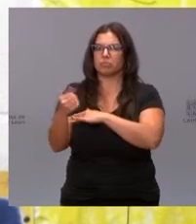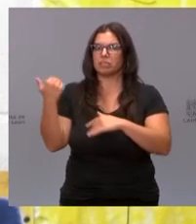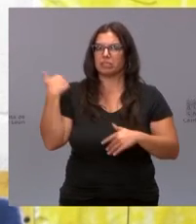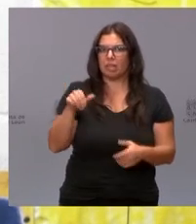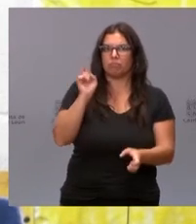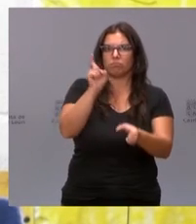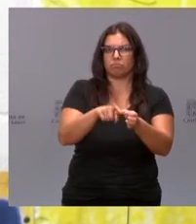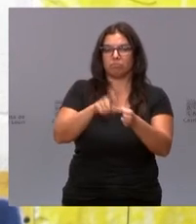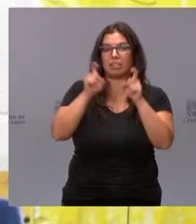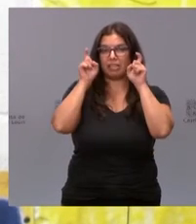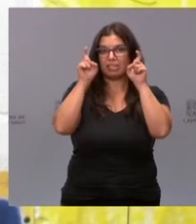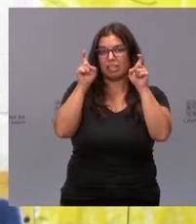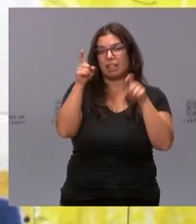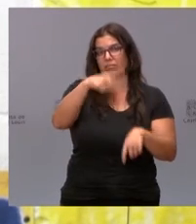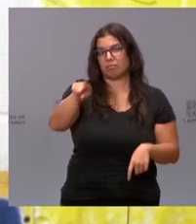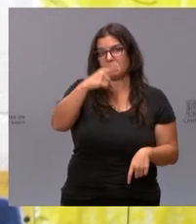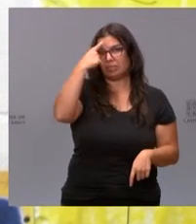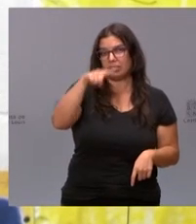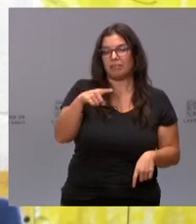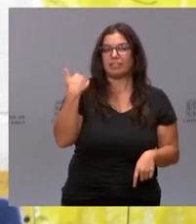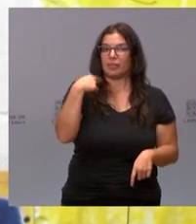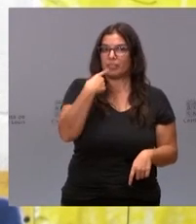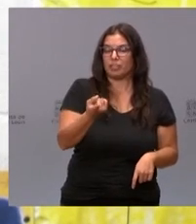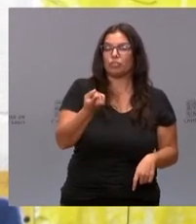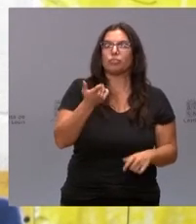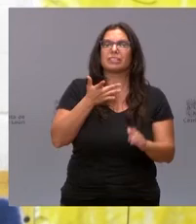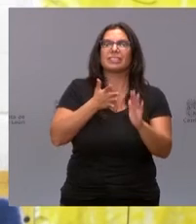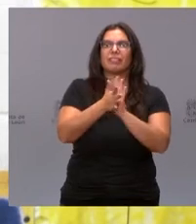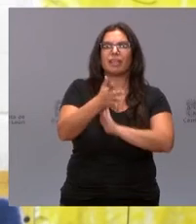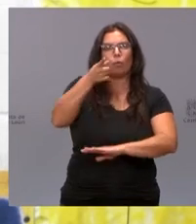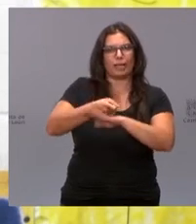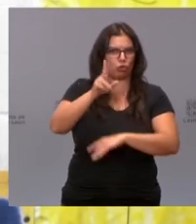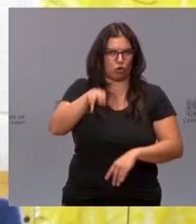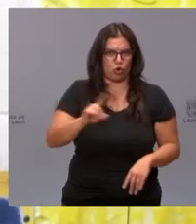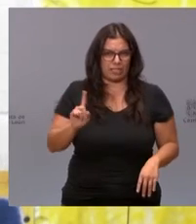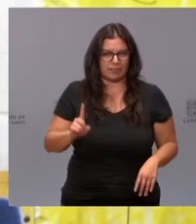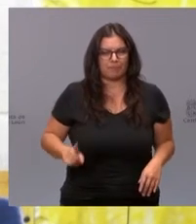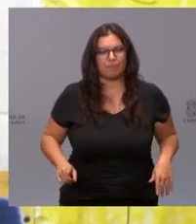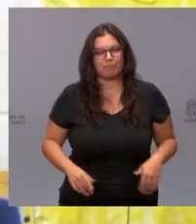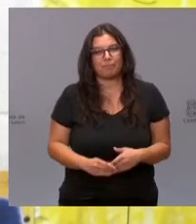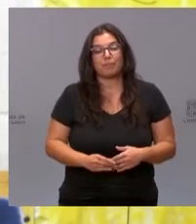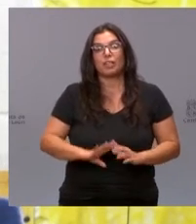esta enseñanza que, como saben, ya lo he dicho, no es obligatoria. Son